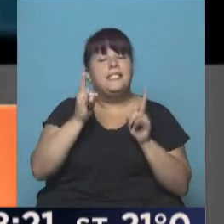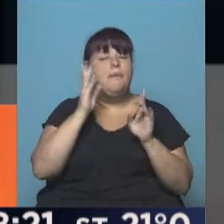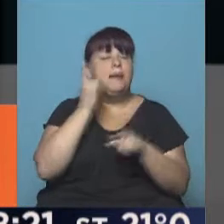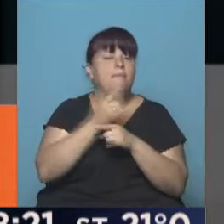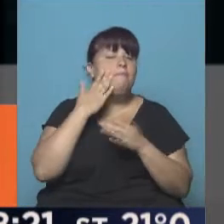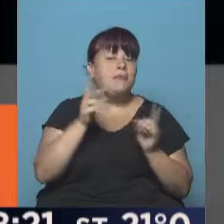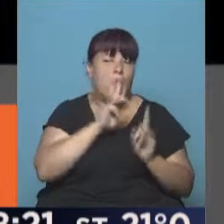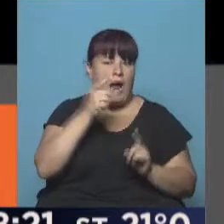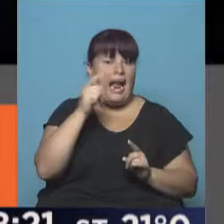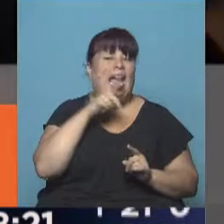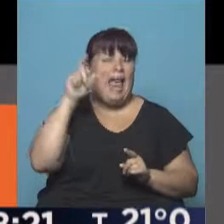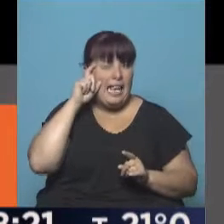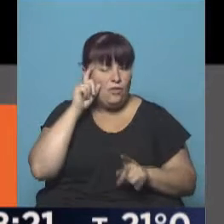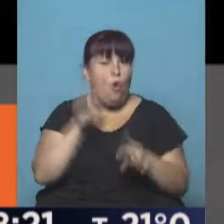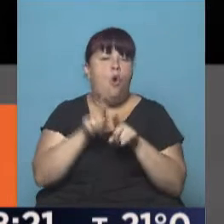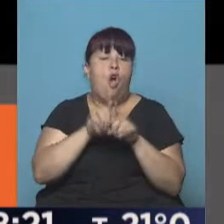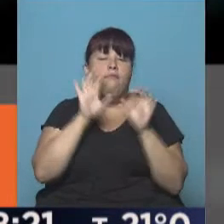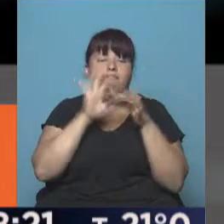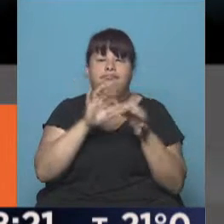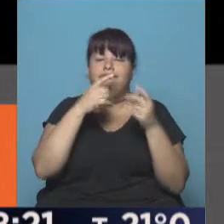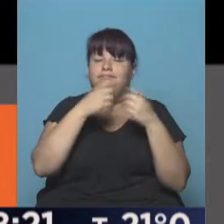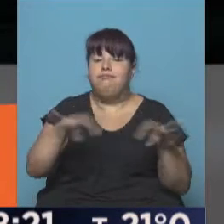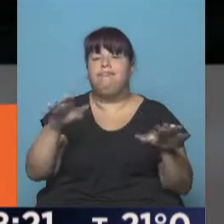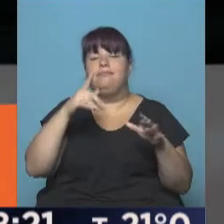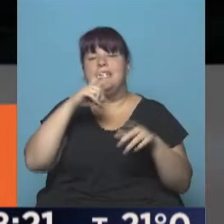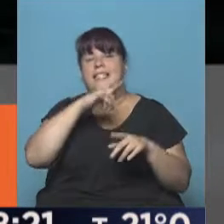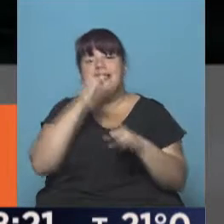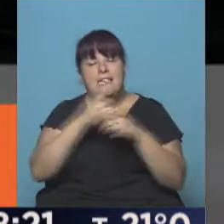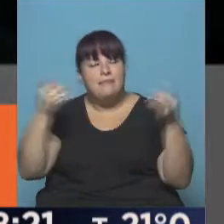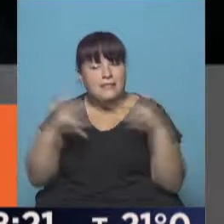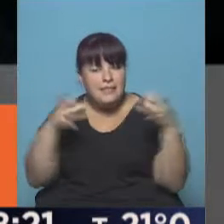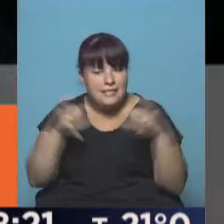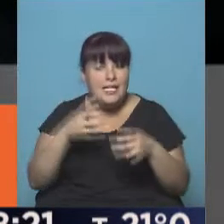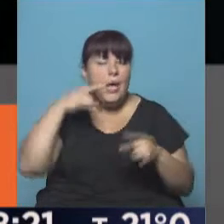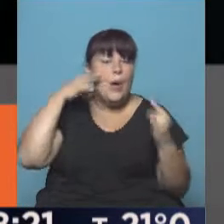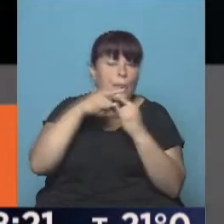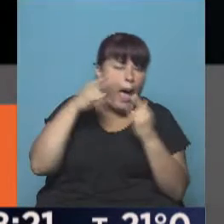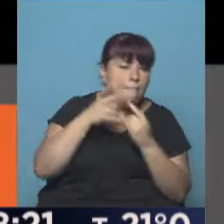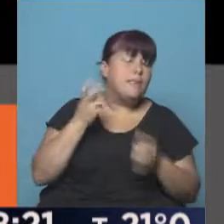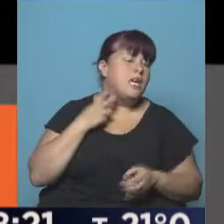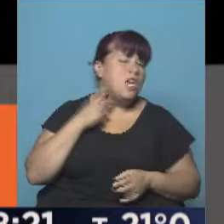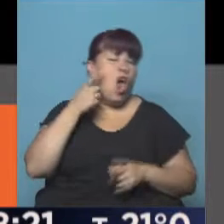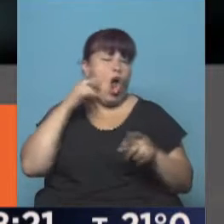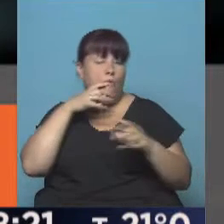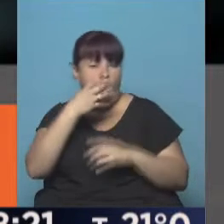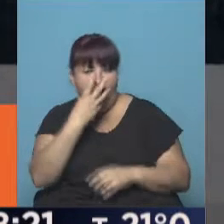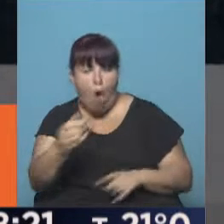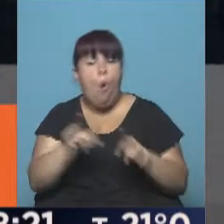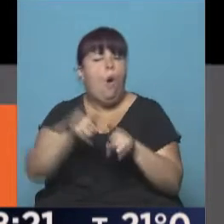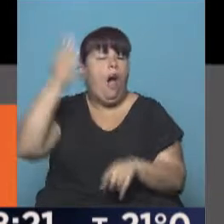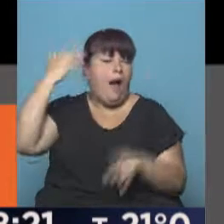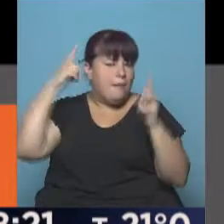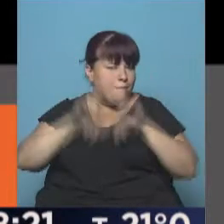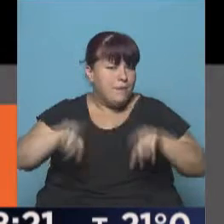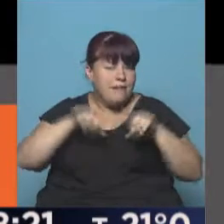bellísima Kate Beckinsale, casi como un eslabón perdido entre los siempre enemigos, vampiros y hombres lobos. Y al igual que en capítulos anteriores,